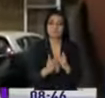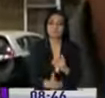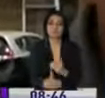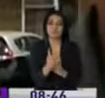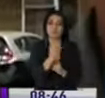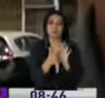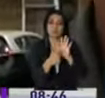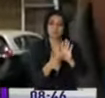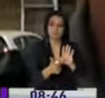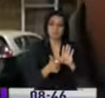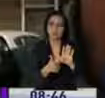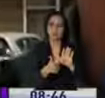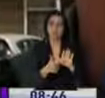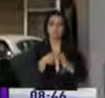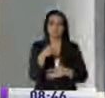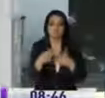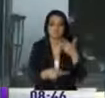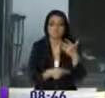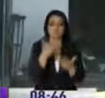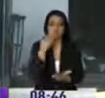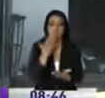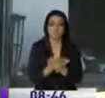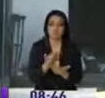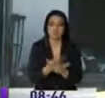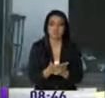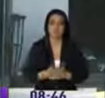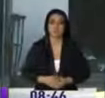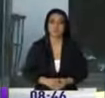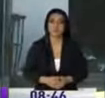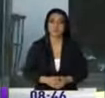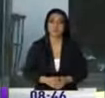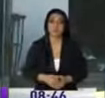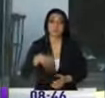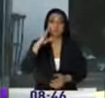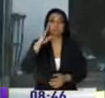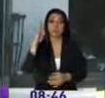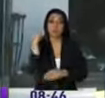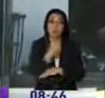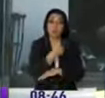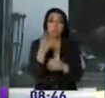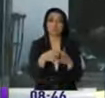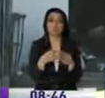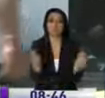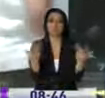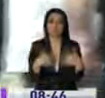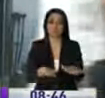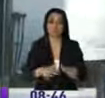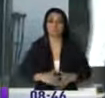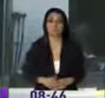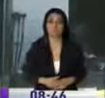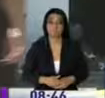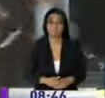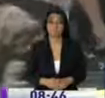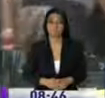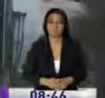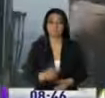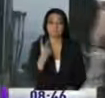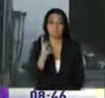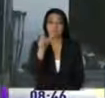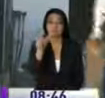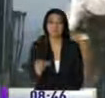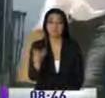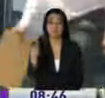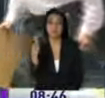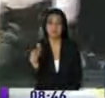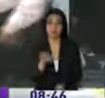todos los elementos de convicción. Un caso que fue resuelto policialmente en menos de 24 horas. Están detenidos los dos presuntos